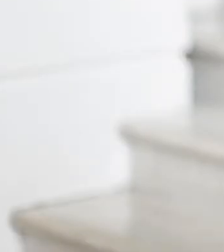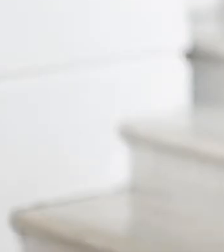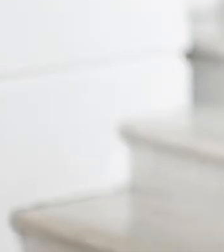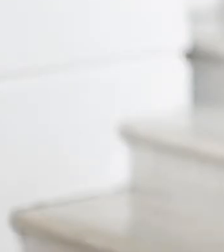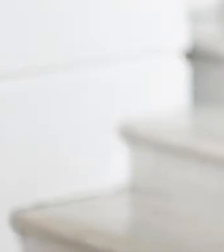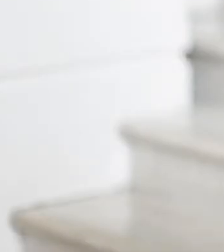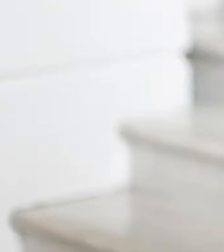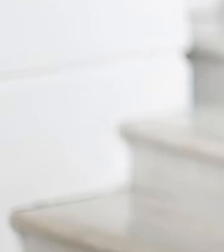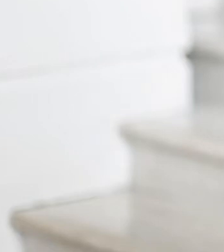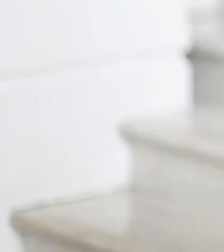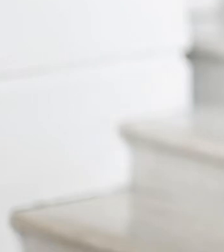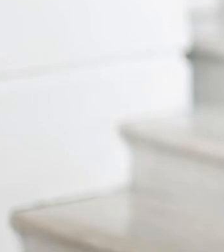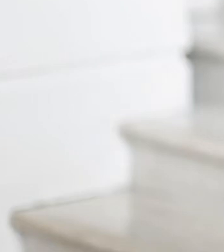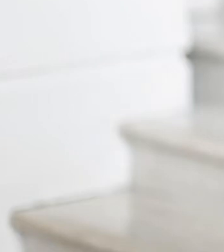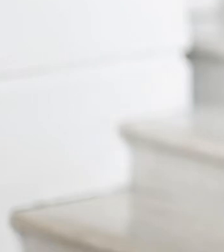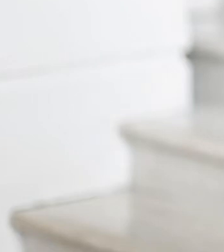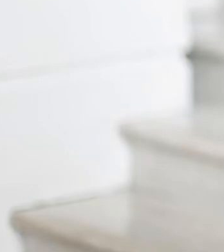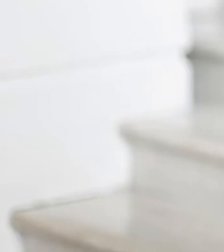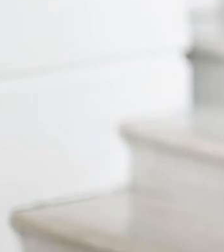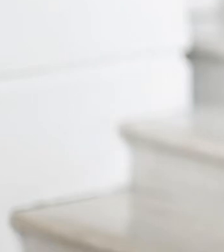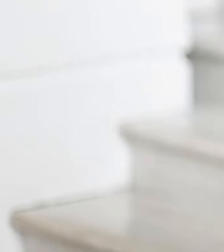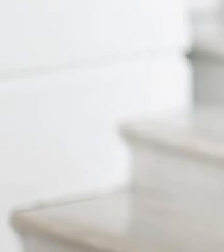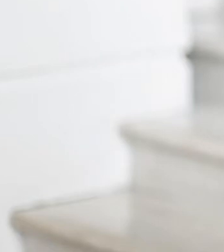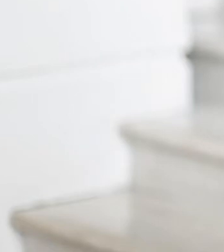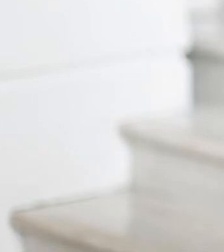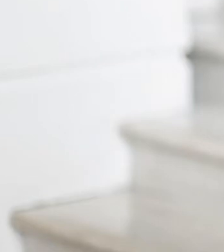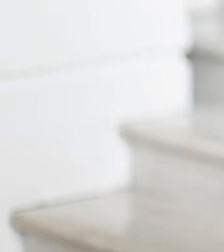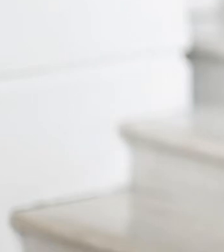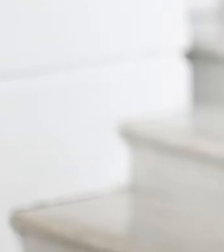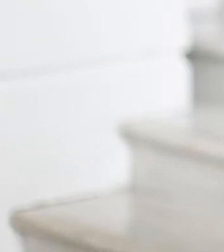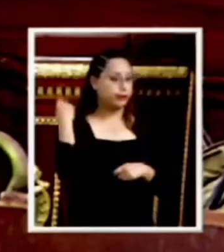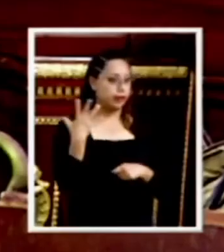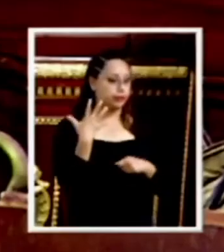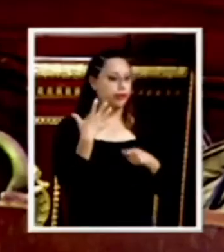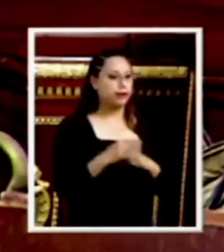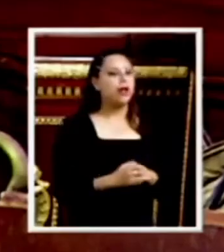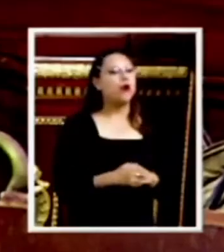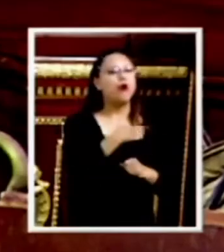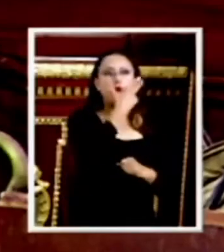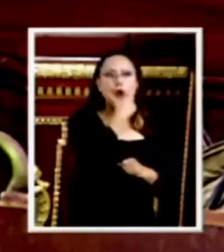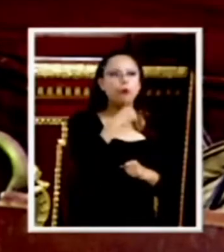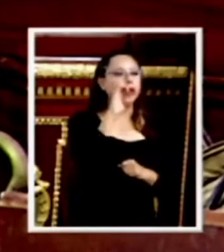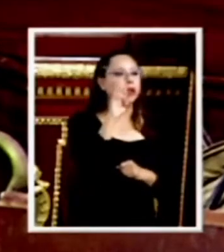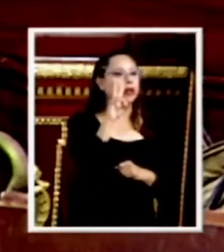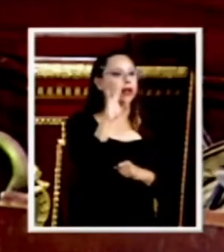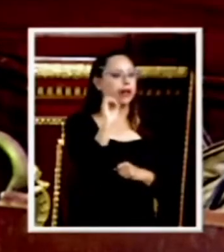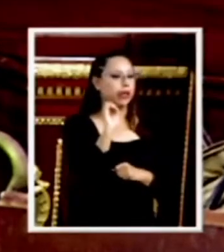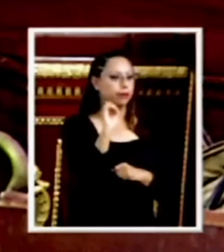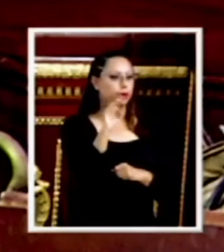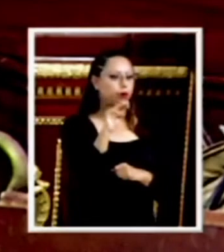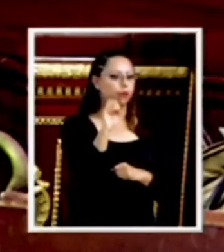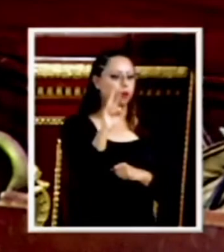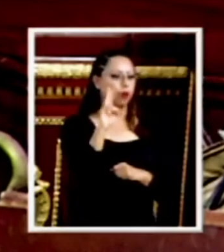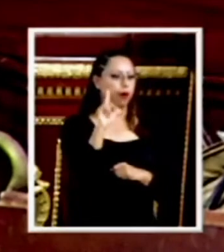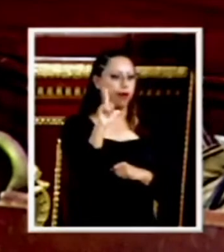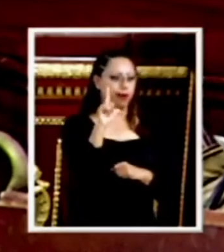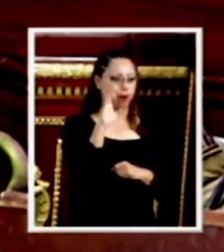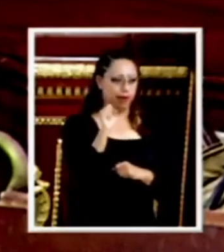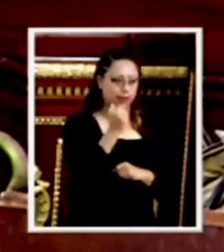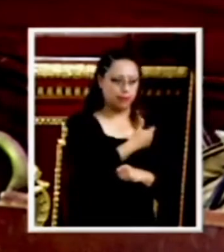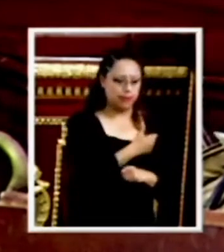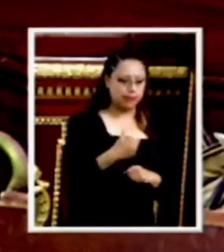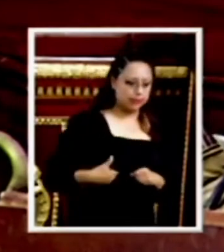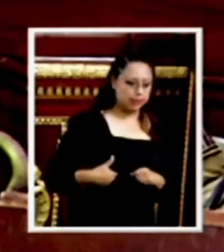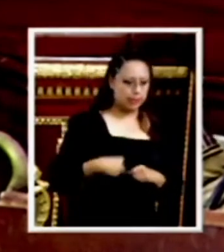sean animales, sean vegetales, etc., etc. Y con esto podríamos avanzar como en otros países, que es el caso